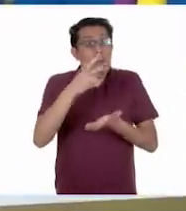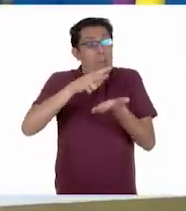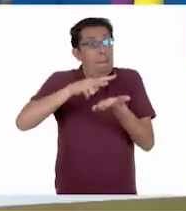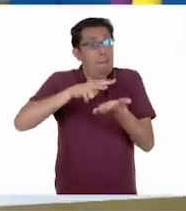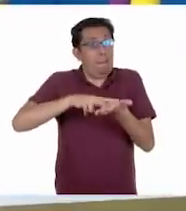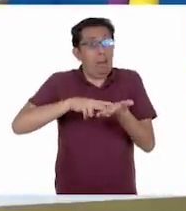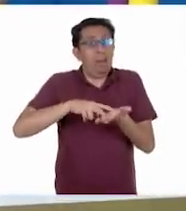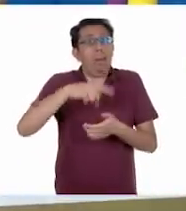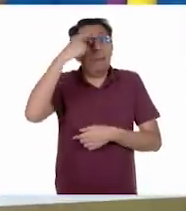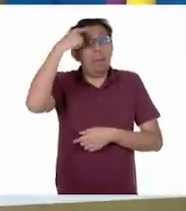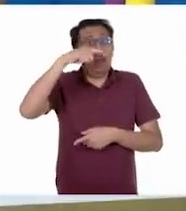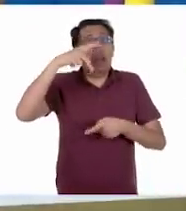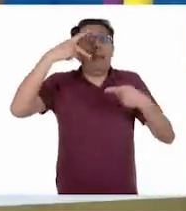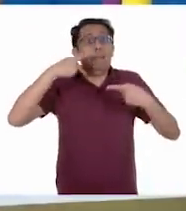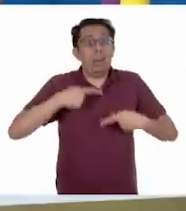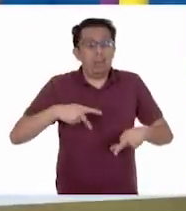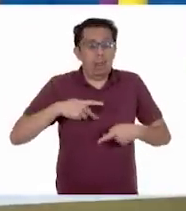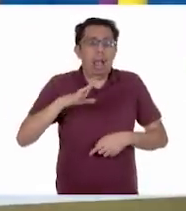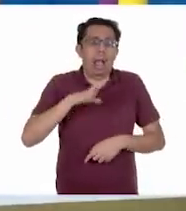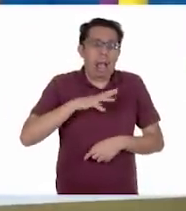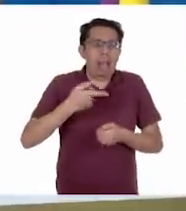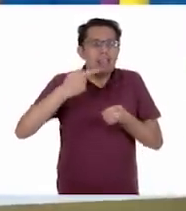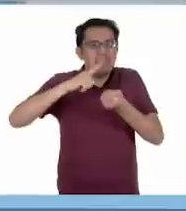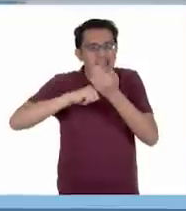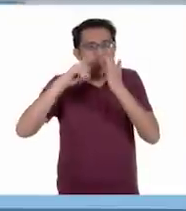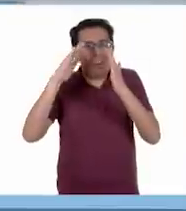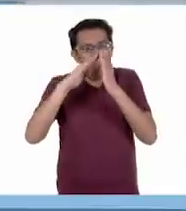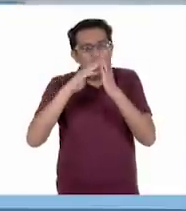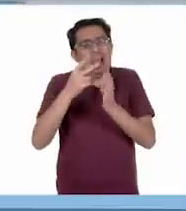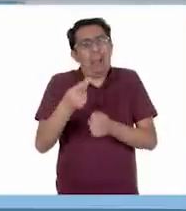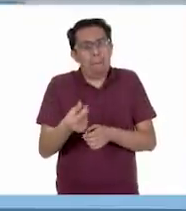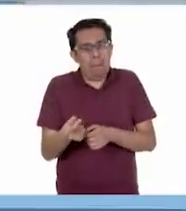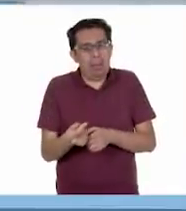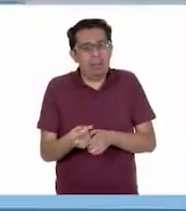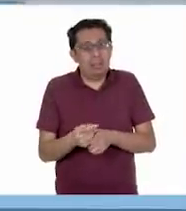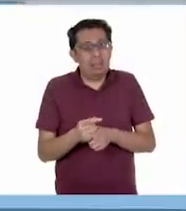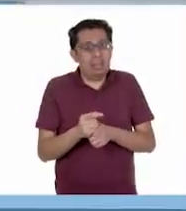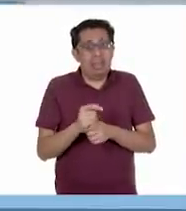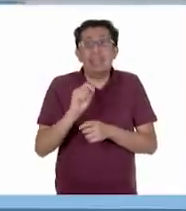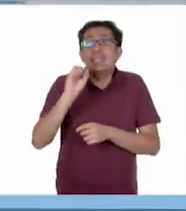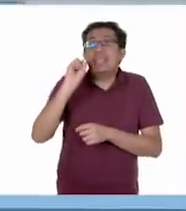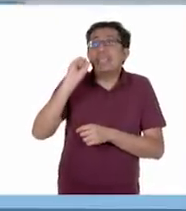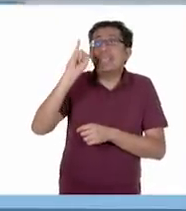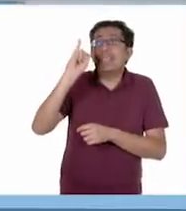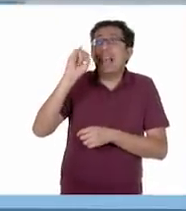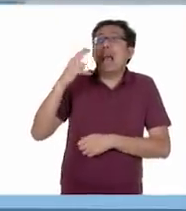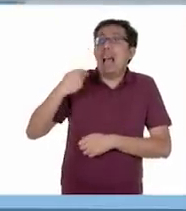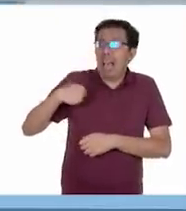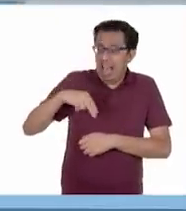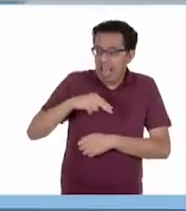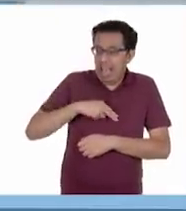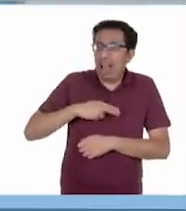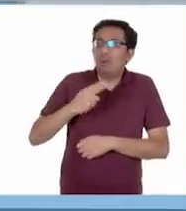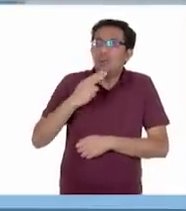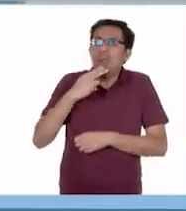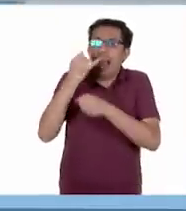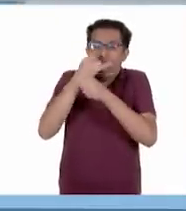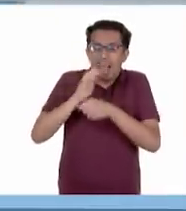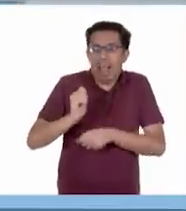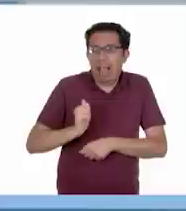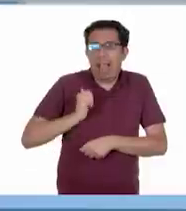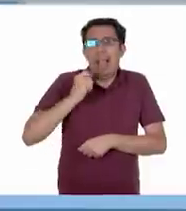para quienes tienen un perro de mascota. Sí, a nosotros nos va a servir mucho esta información